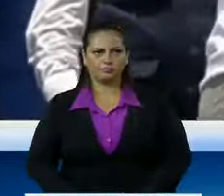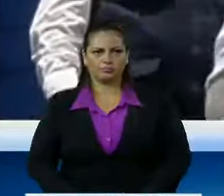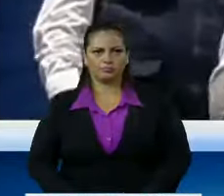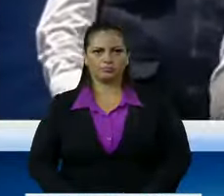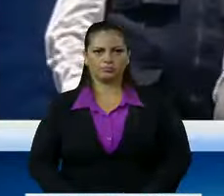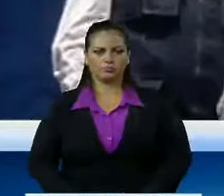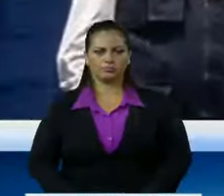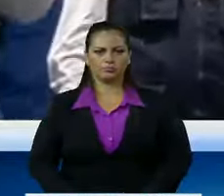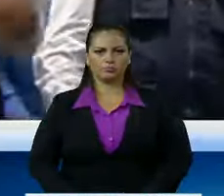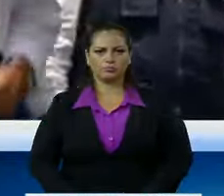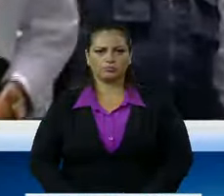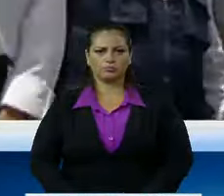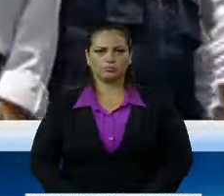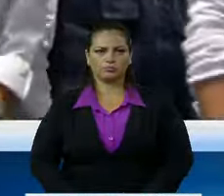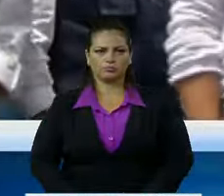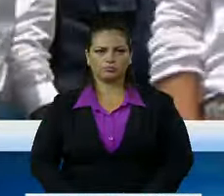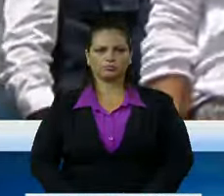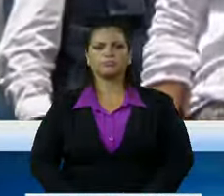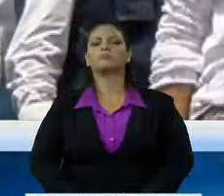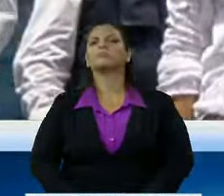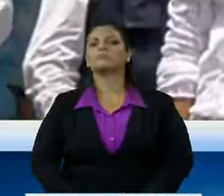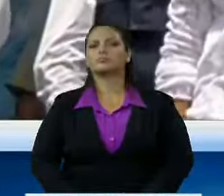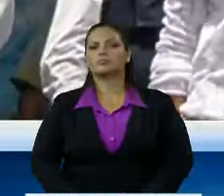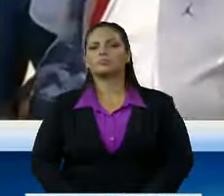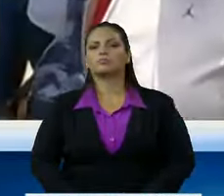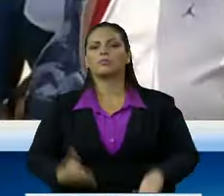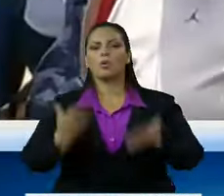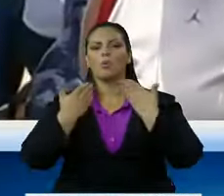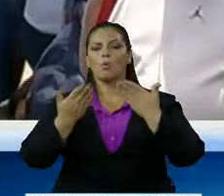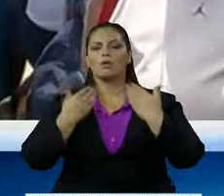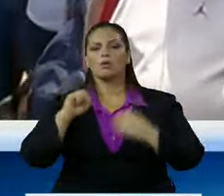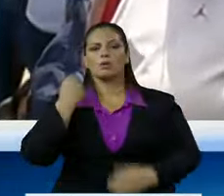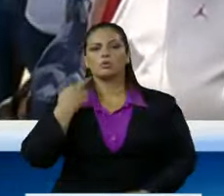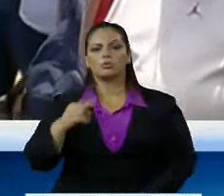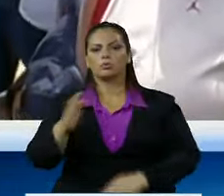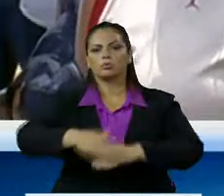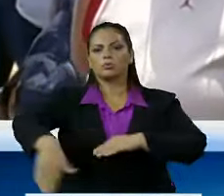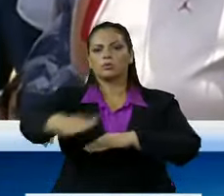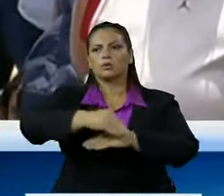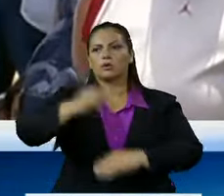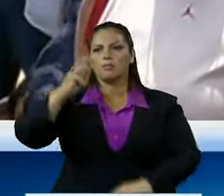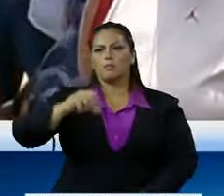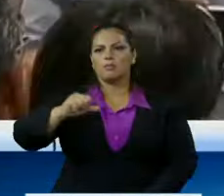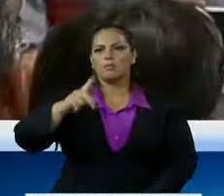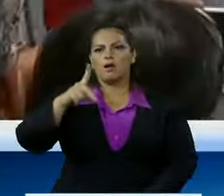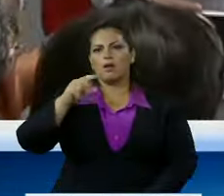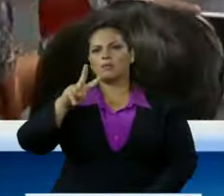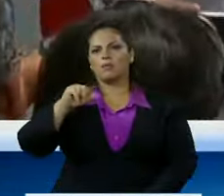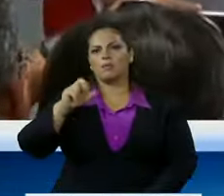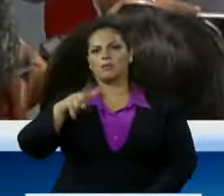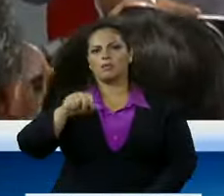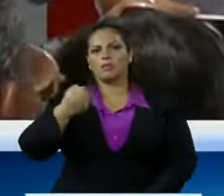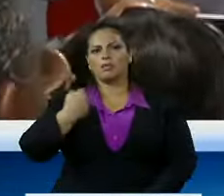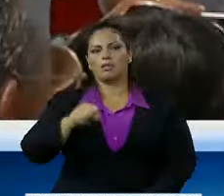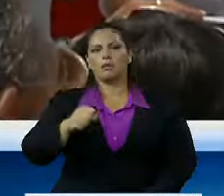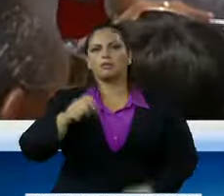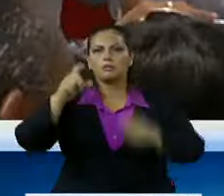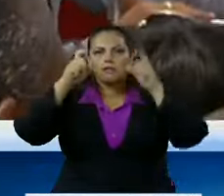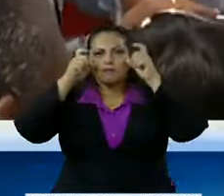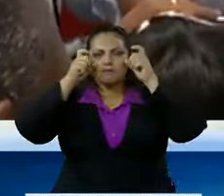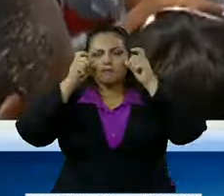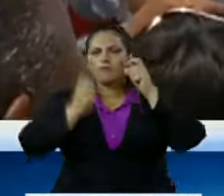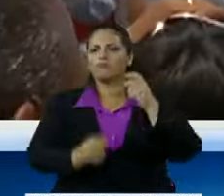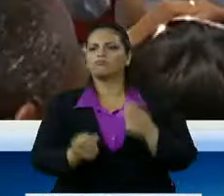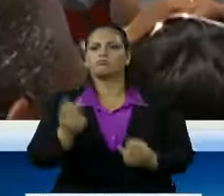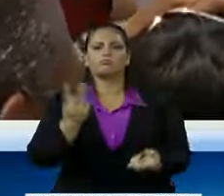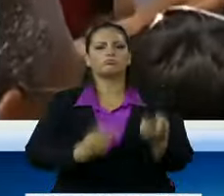En esta ocasión fue en Las Malvinas, al sur de Guayaquil, el sitio en donde llegaría el candidato Guillermo Lasso del movimiento Creo. Y